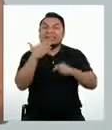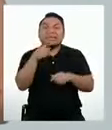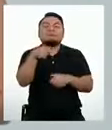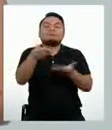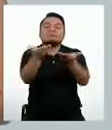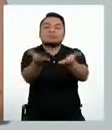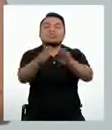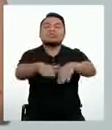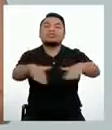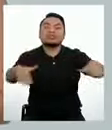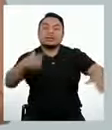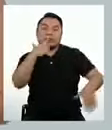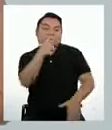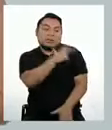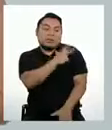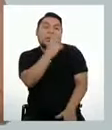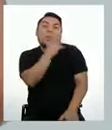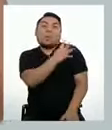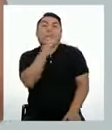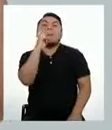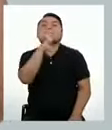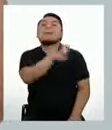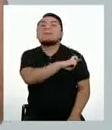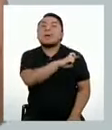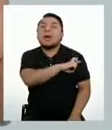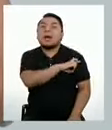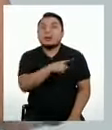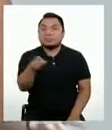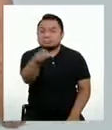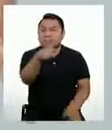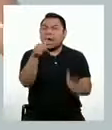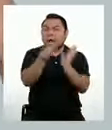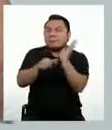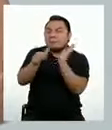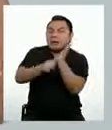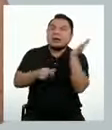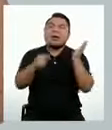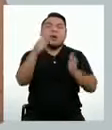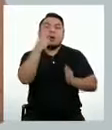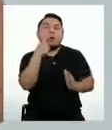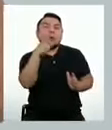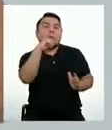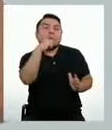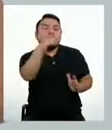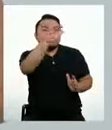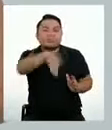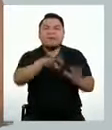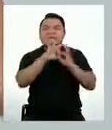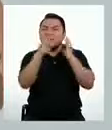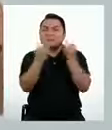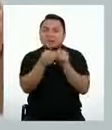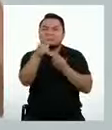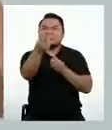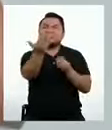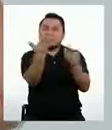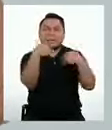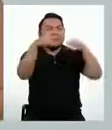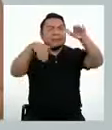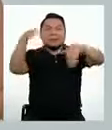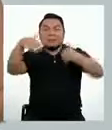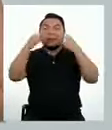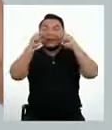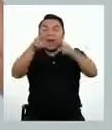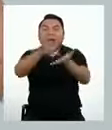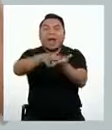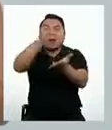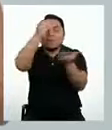y niños de tercer y cuarto grado de primaria. Si tienes alguna hermana, hermano o familiar que viva contigo, invítalos porque